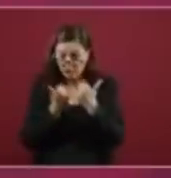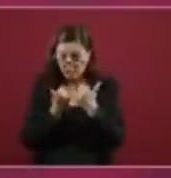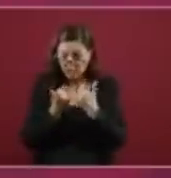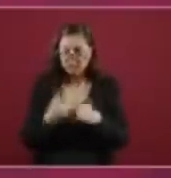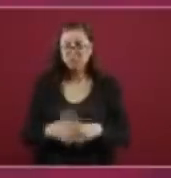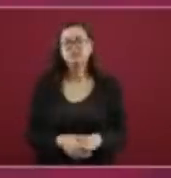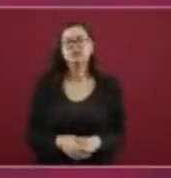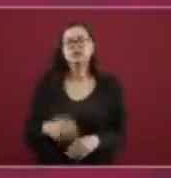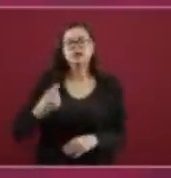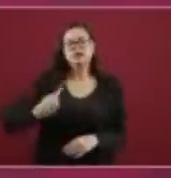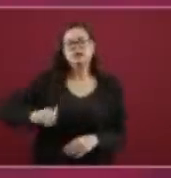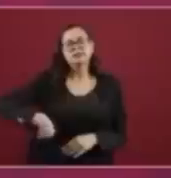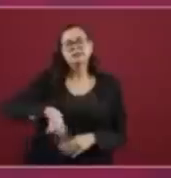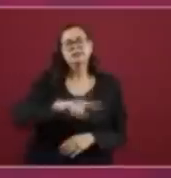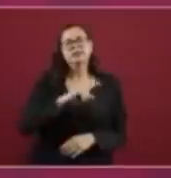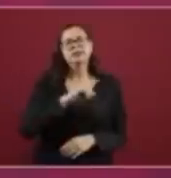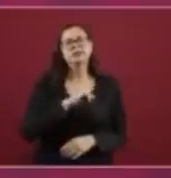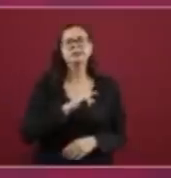se está